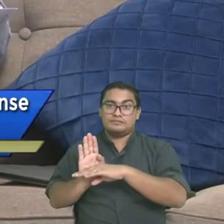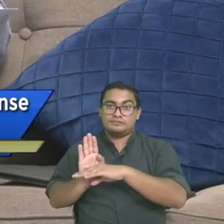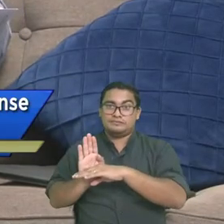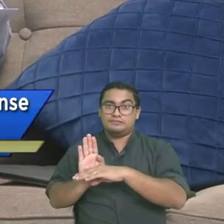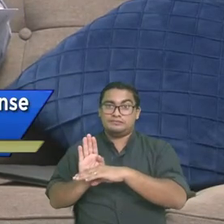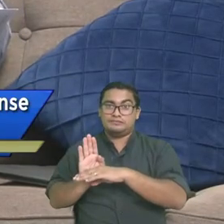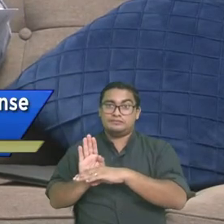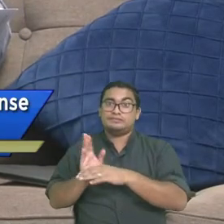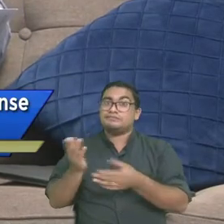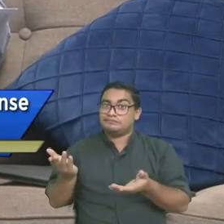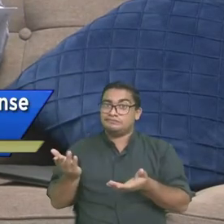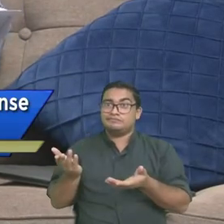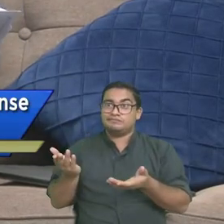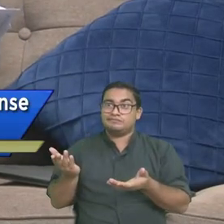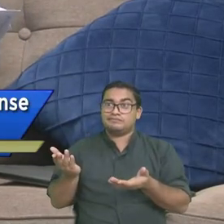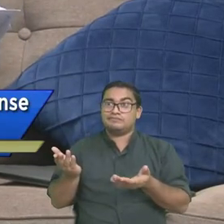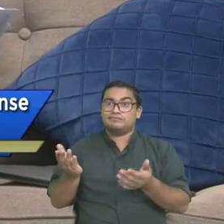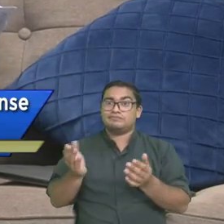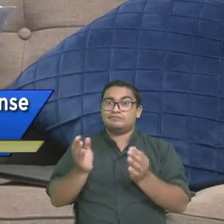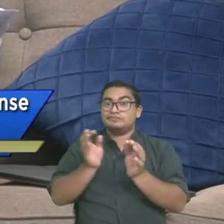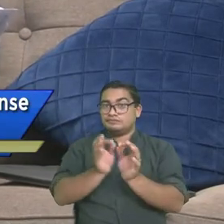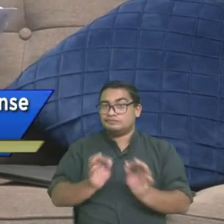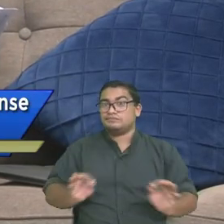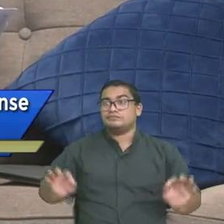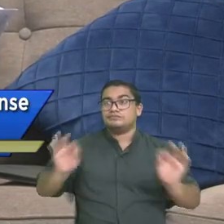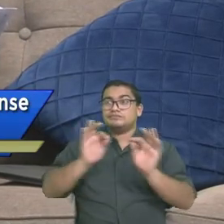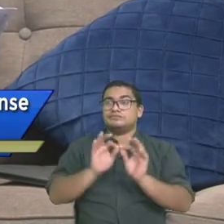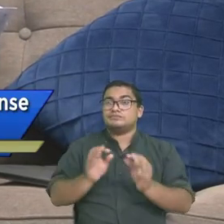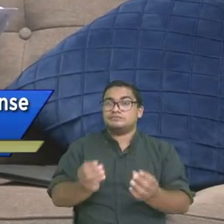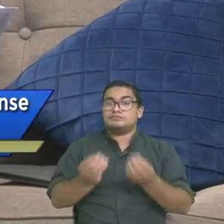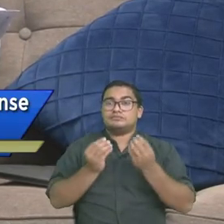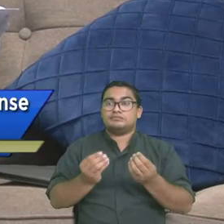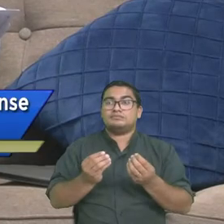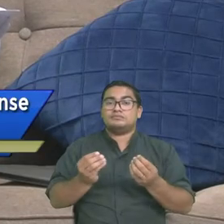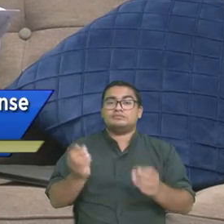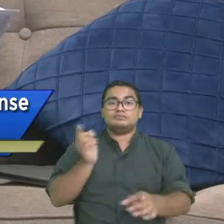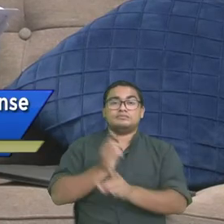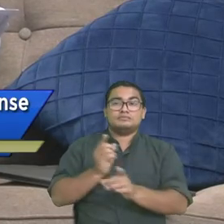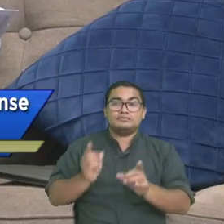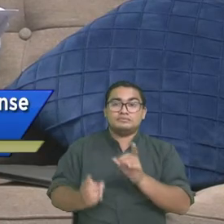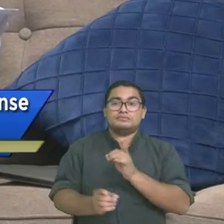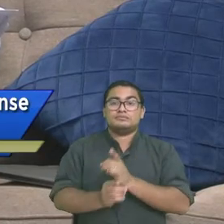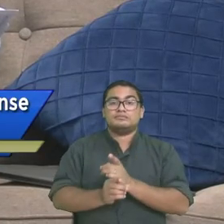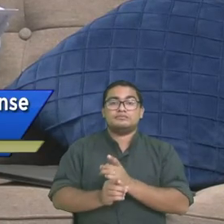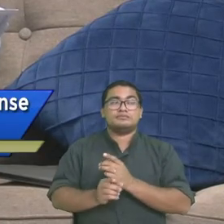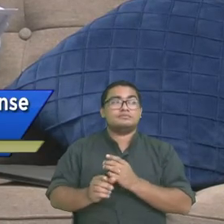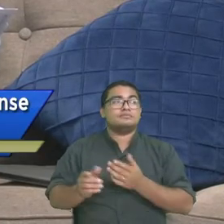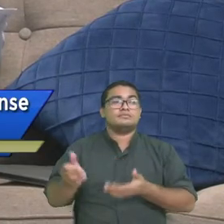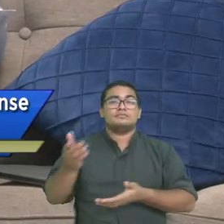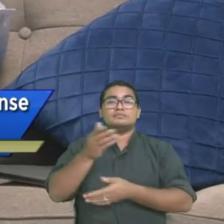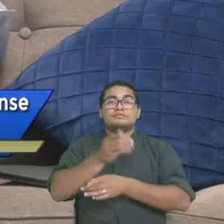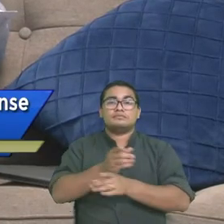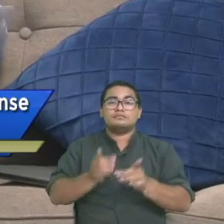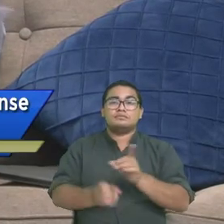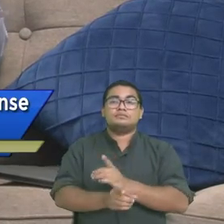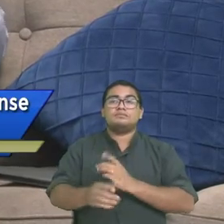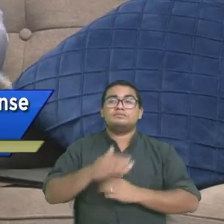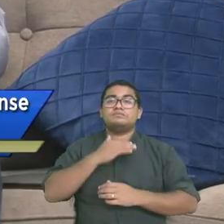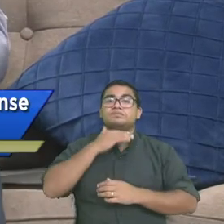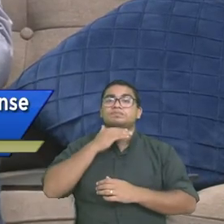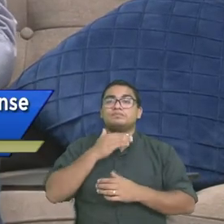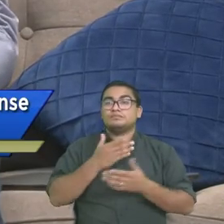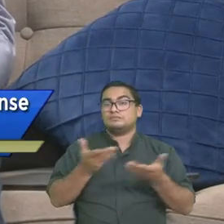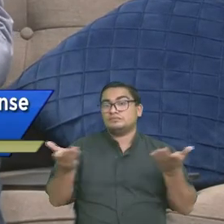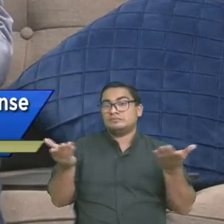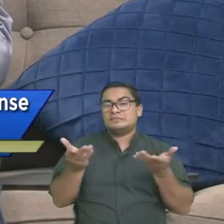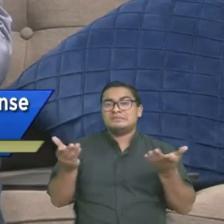deuda. Y uno de los elementos que tiene que garantizar un endeudamiento es que la